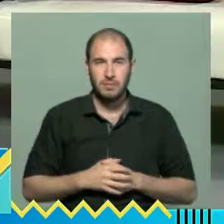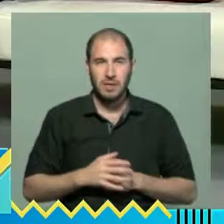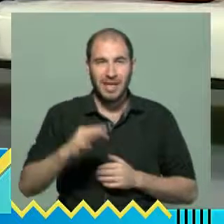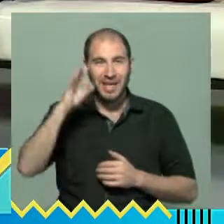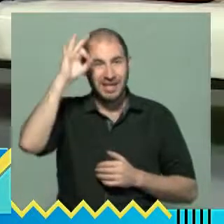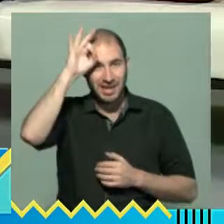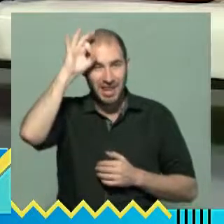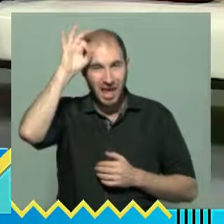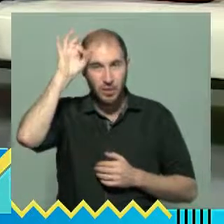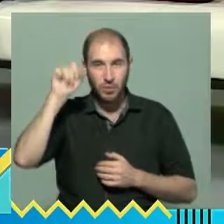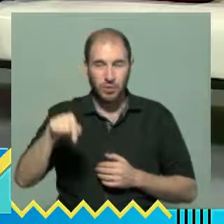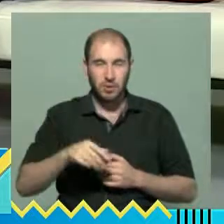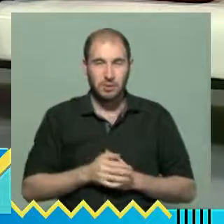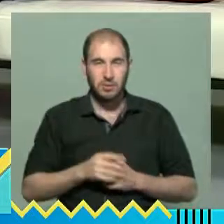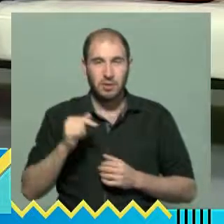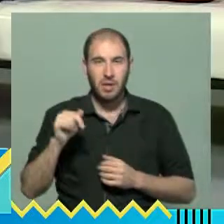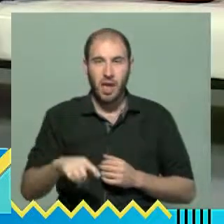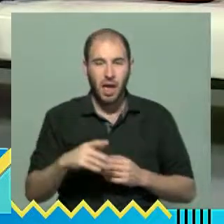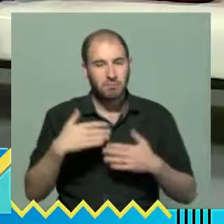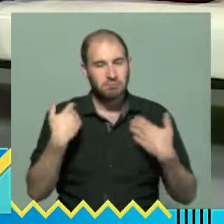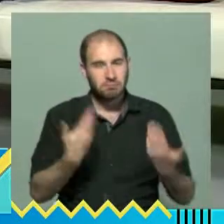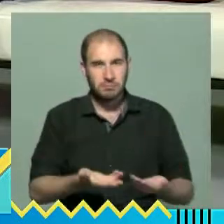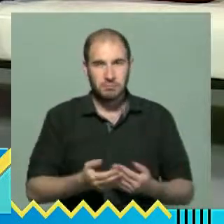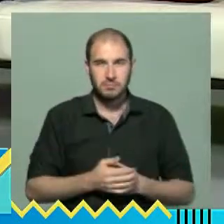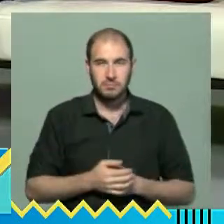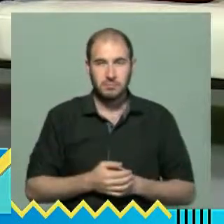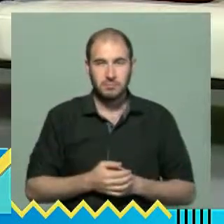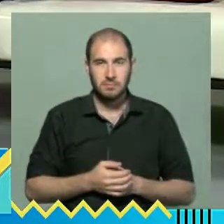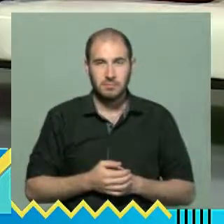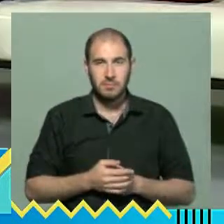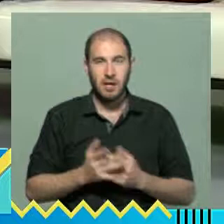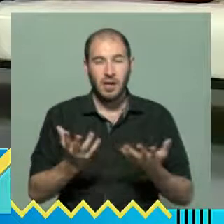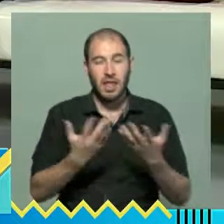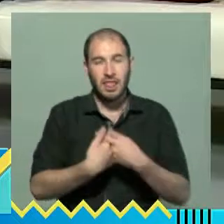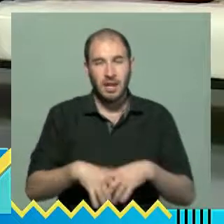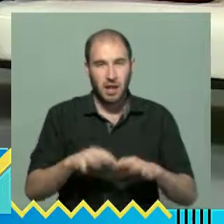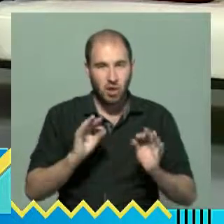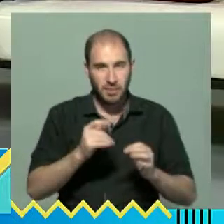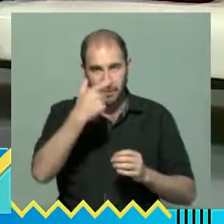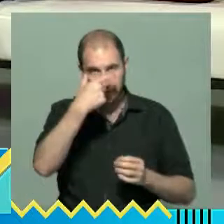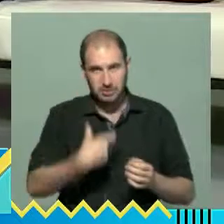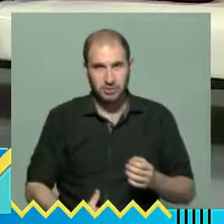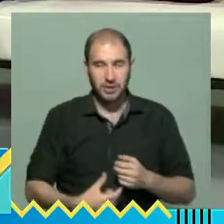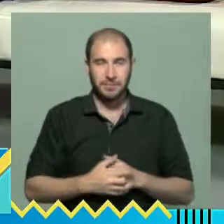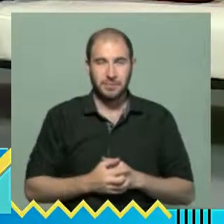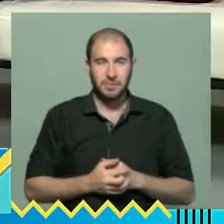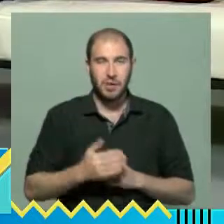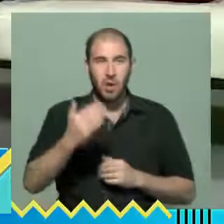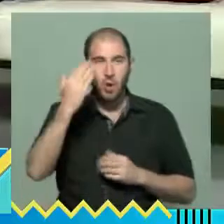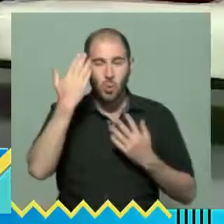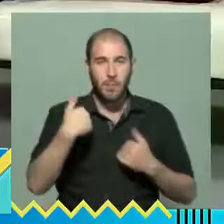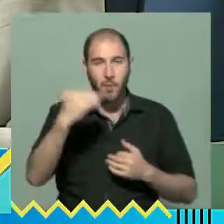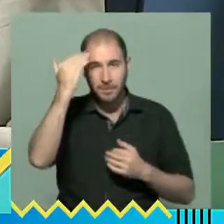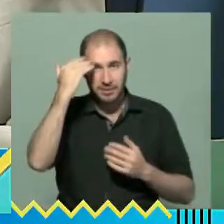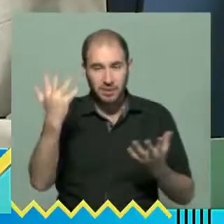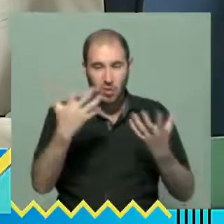neuro debería ser un reconocimiento de la integridad del ser humano. Cuerpo-mente es una sola